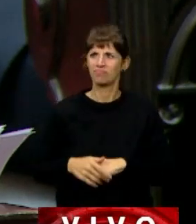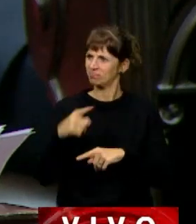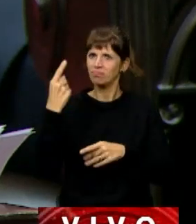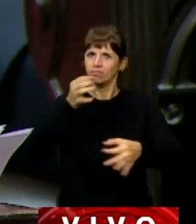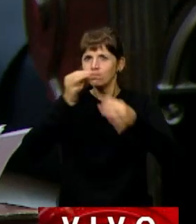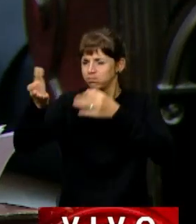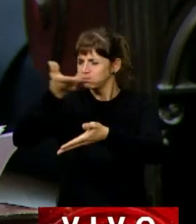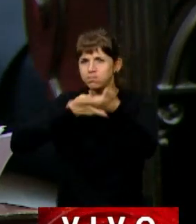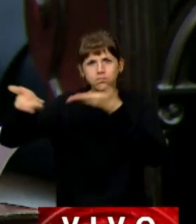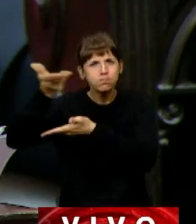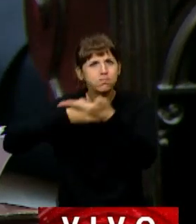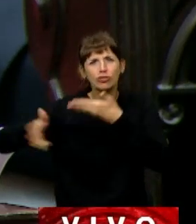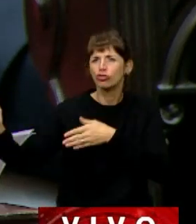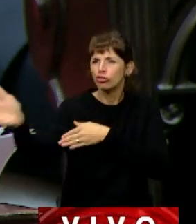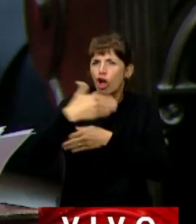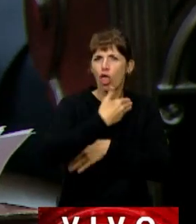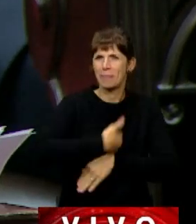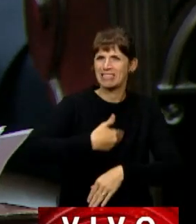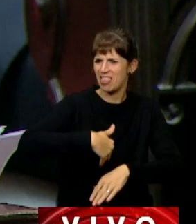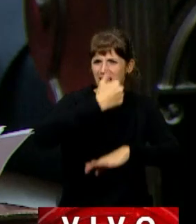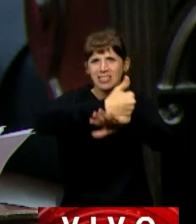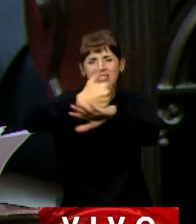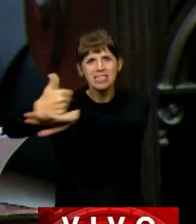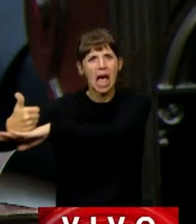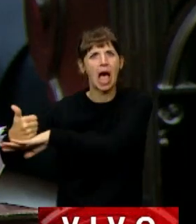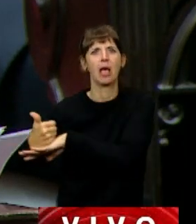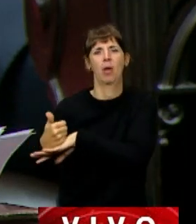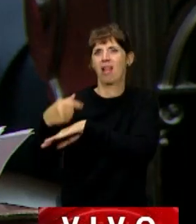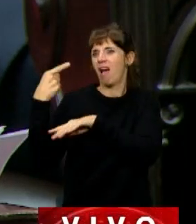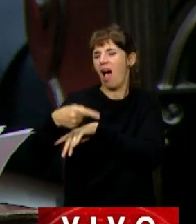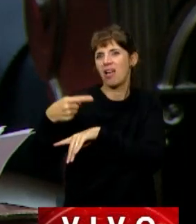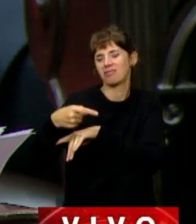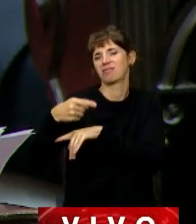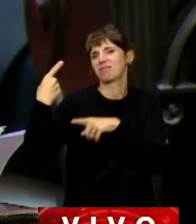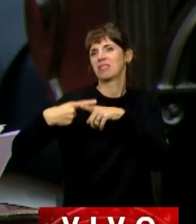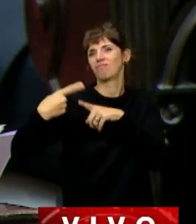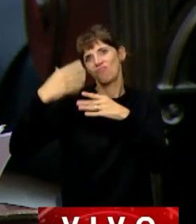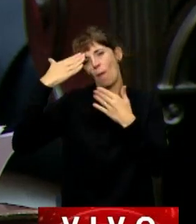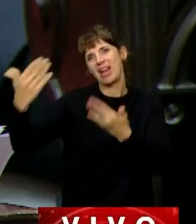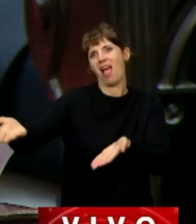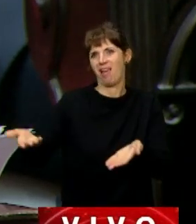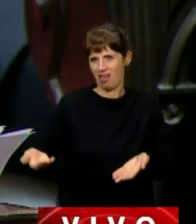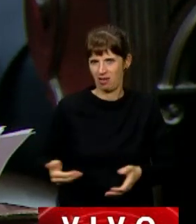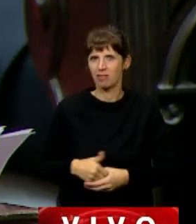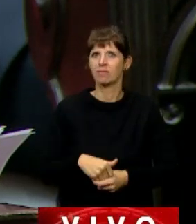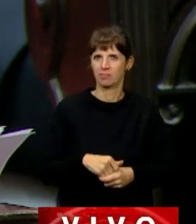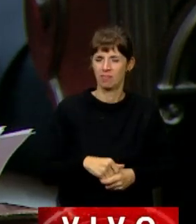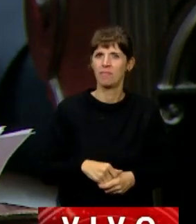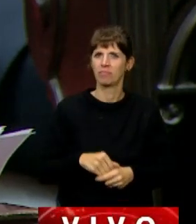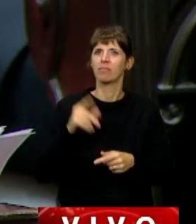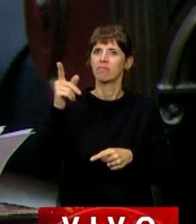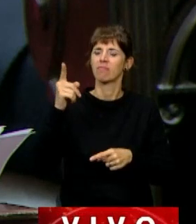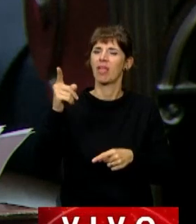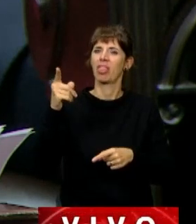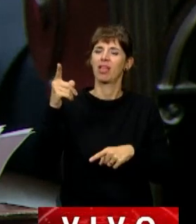Dialogamos con todos los jefes de Estado que estaban invitados a esa celebración o conmemoración que hacía el